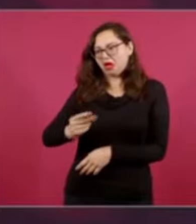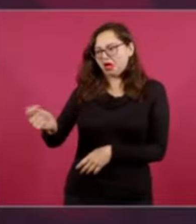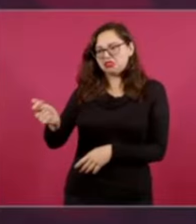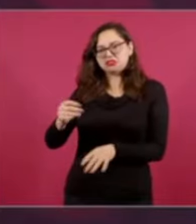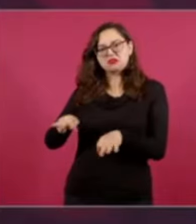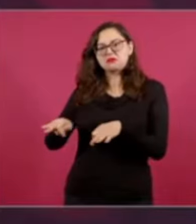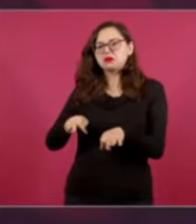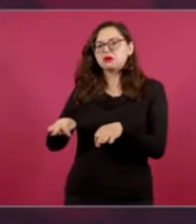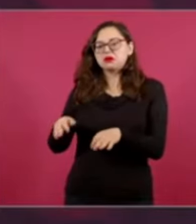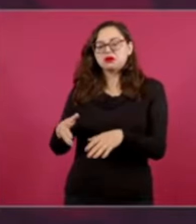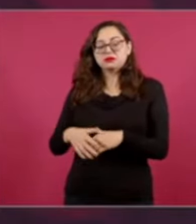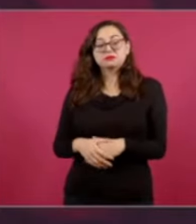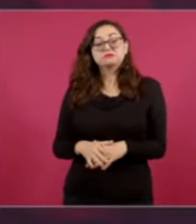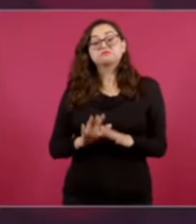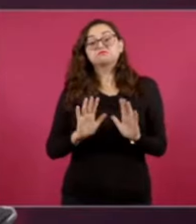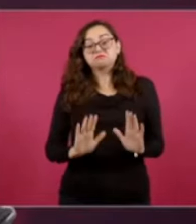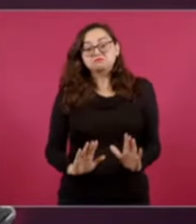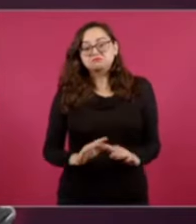Pasa el tiempo,